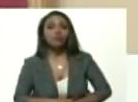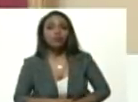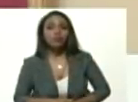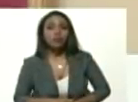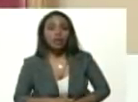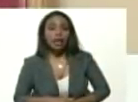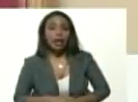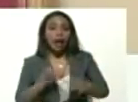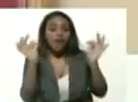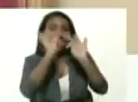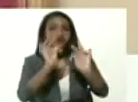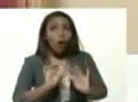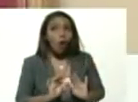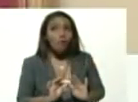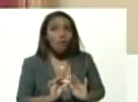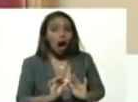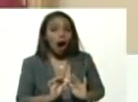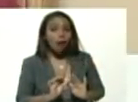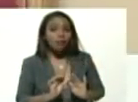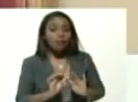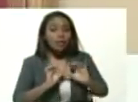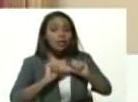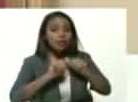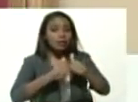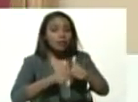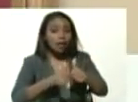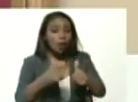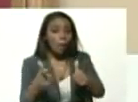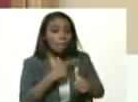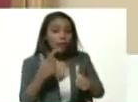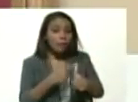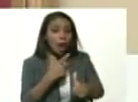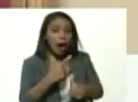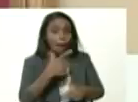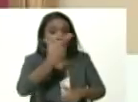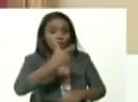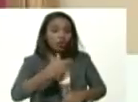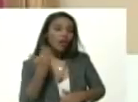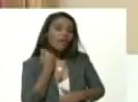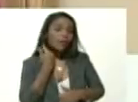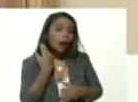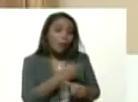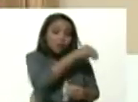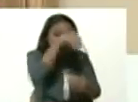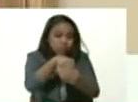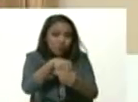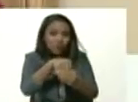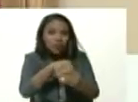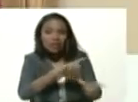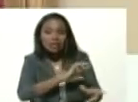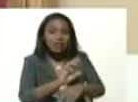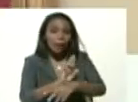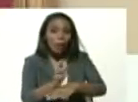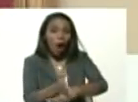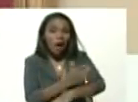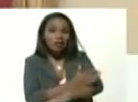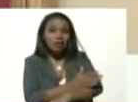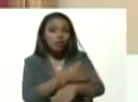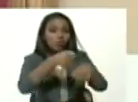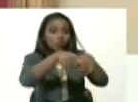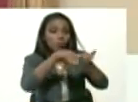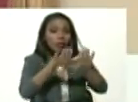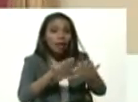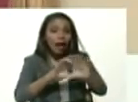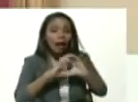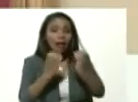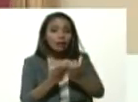de aislar a los primeros casos, las medidas iniciales de suspender las clases. No